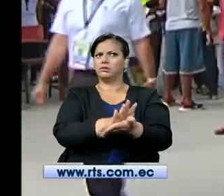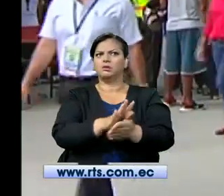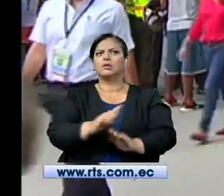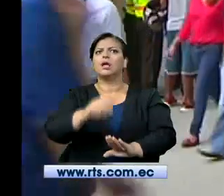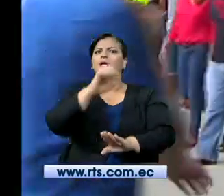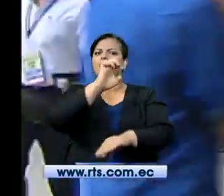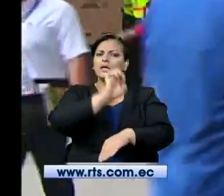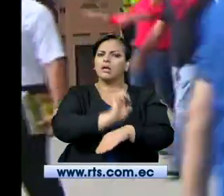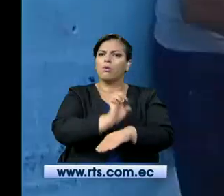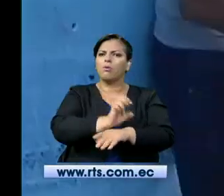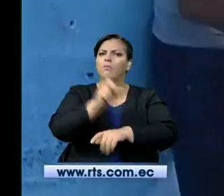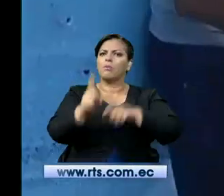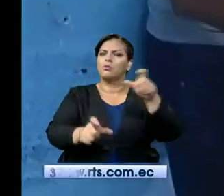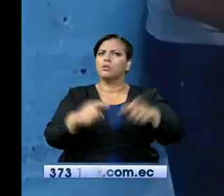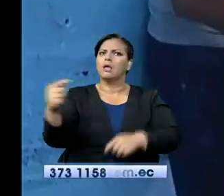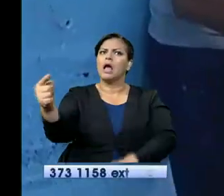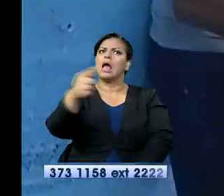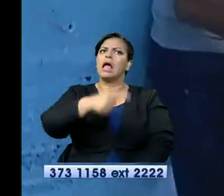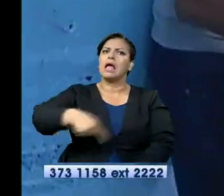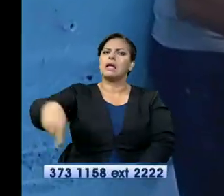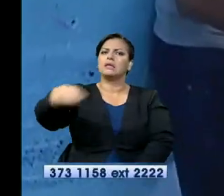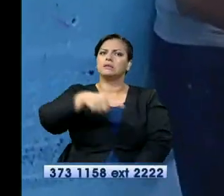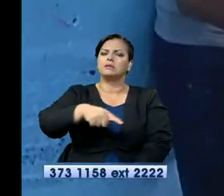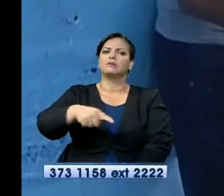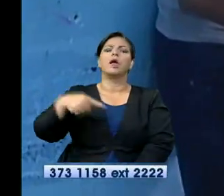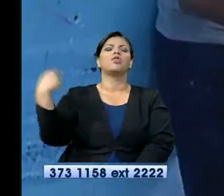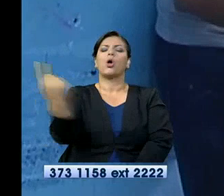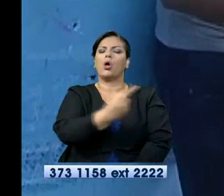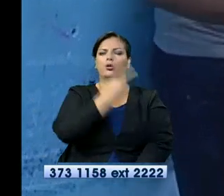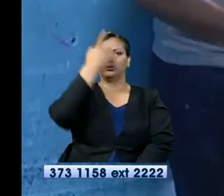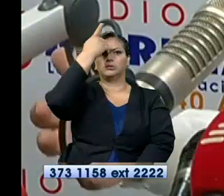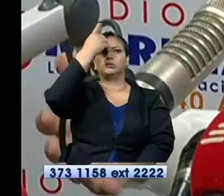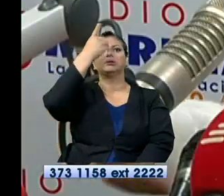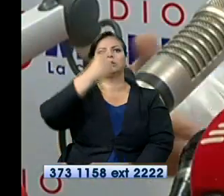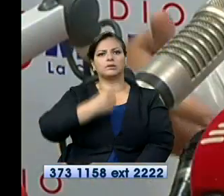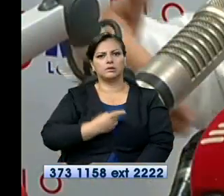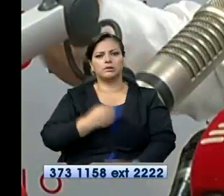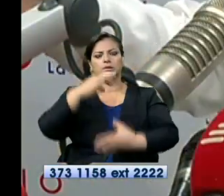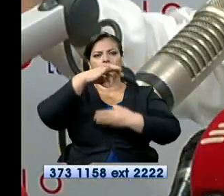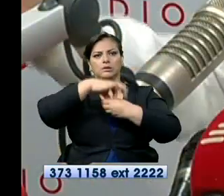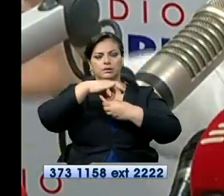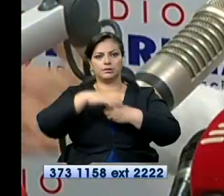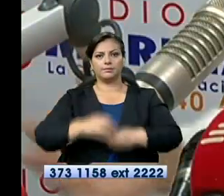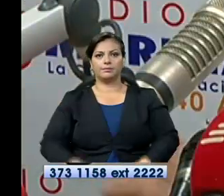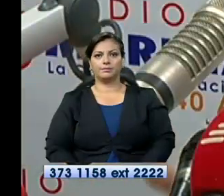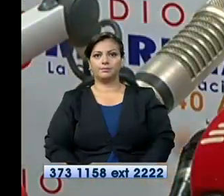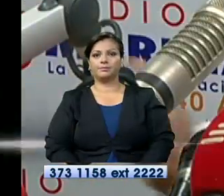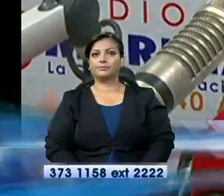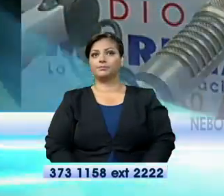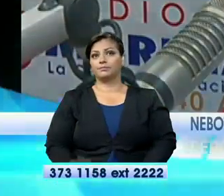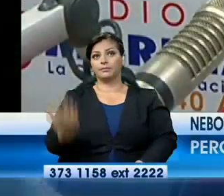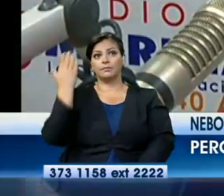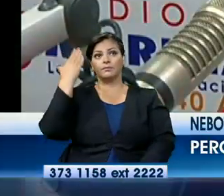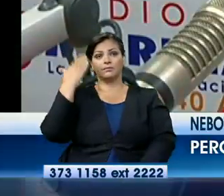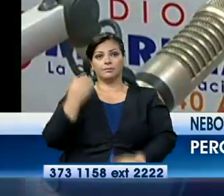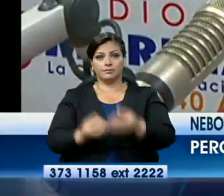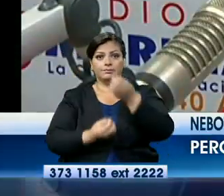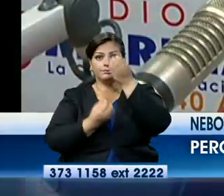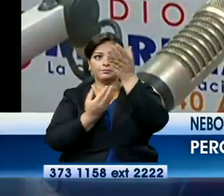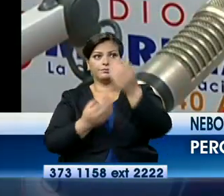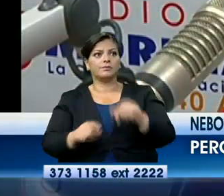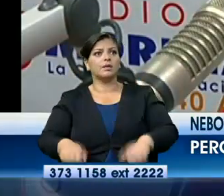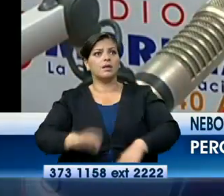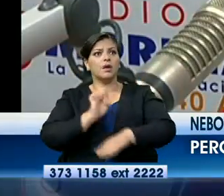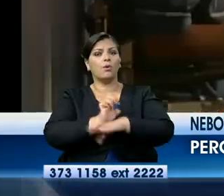A vísperas de una consulta popular que por ahora está en manos de la Corte Constitucional, el alcalde de Guayaquil cree que los ecuatorianos deben